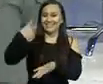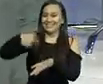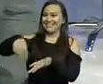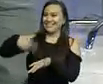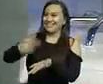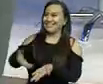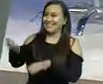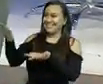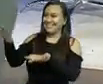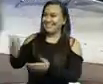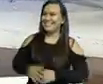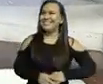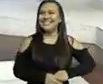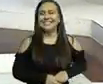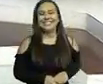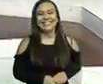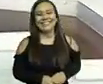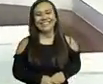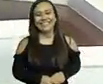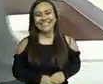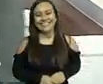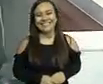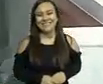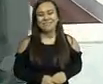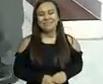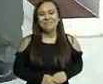voy a que viene